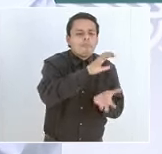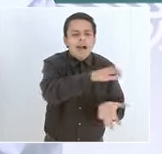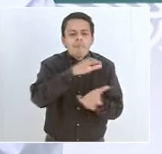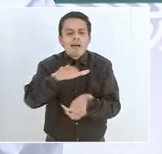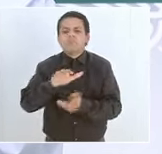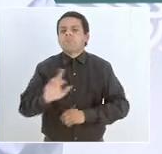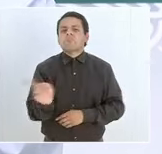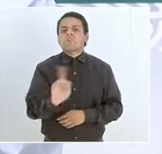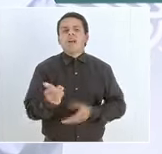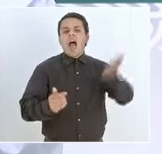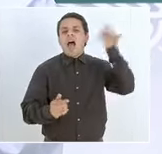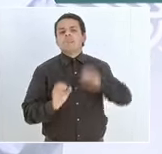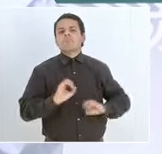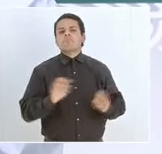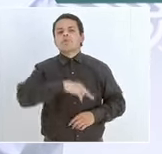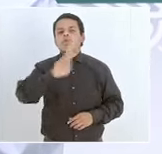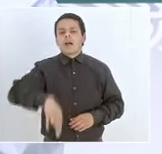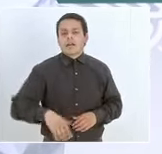familias pobres,